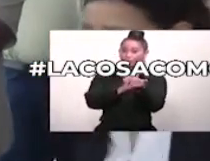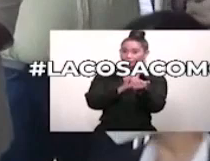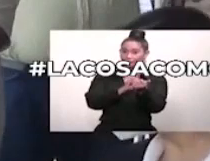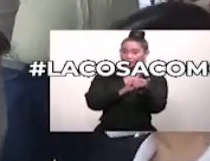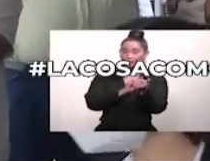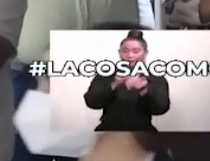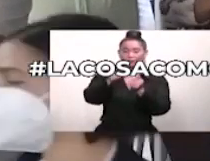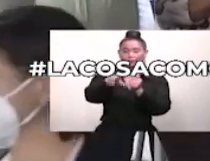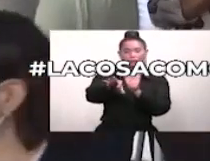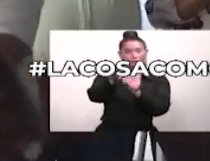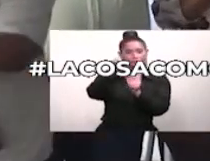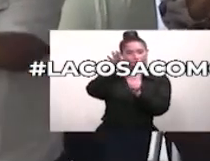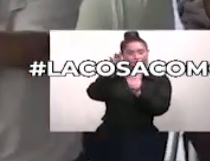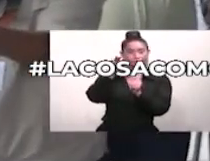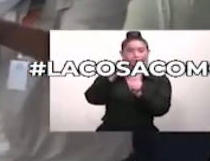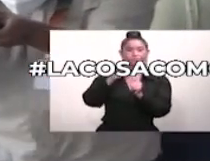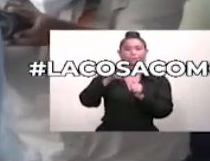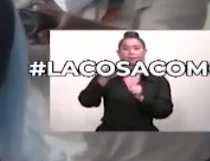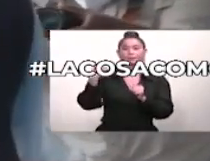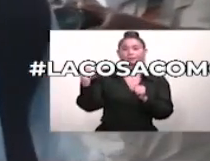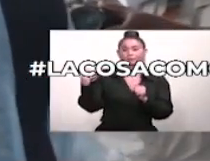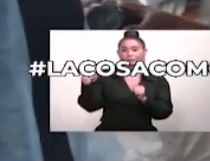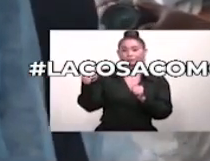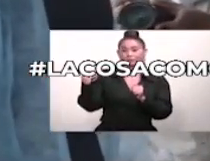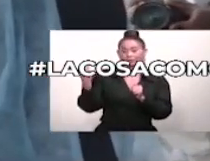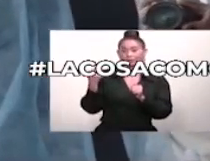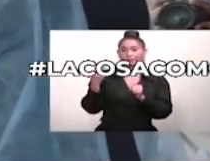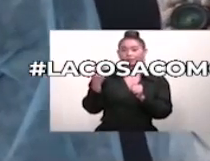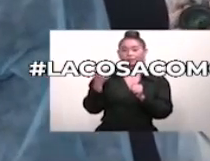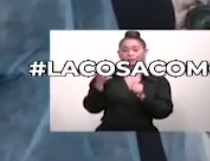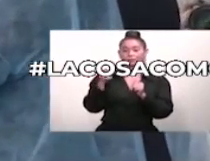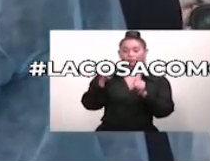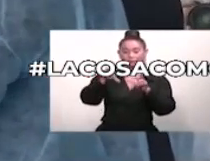se iniciará con el personal de salud.